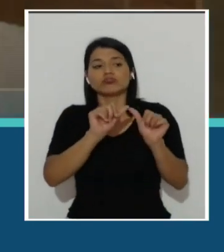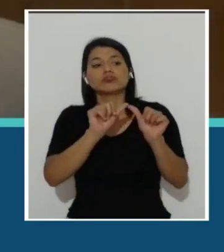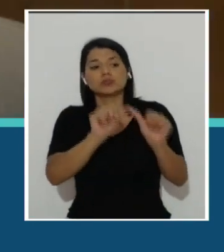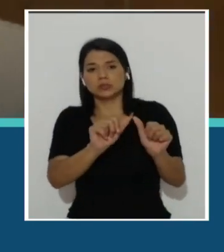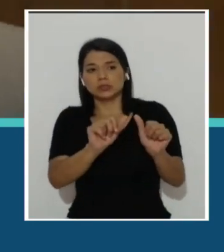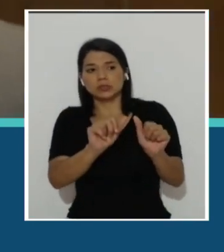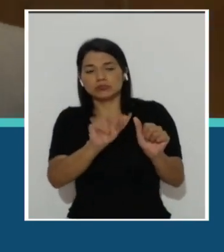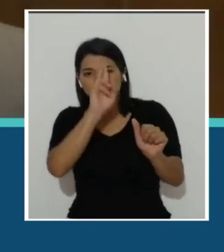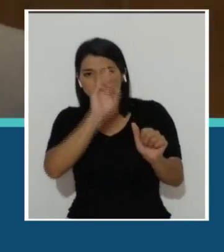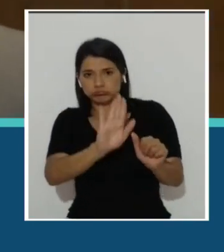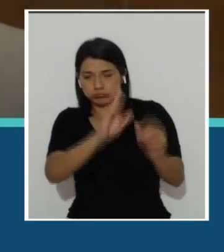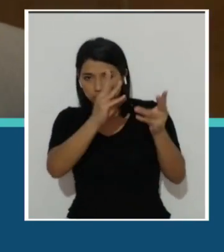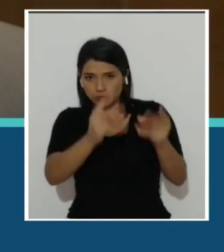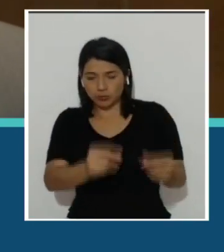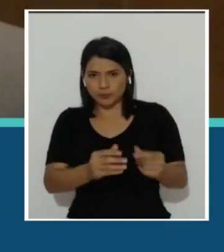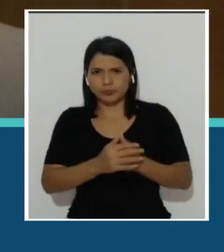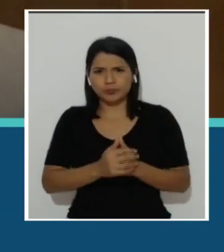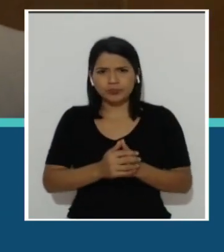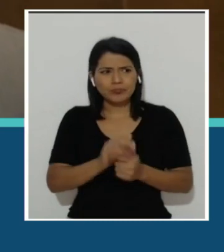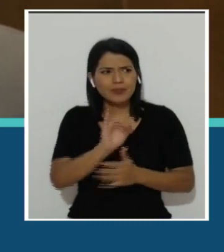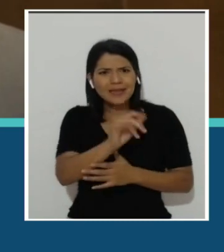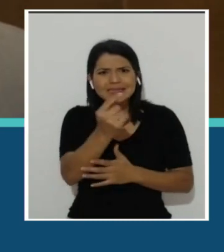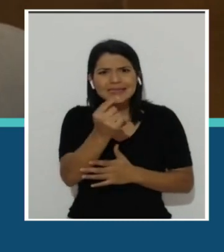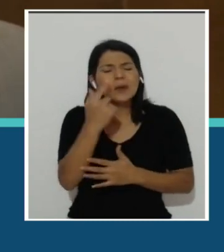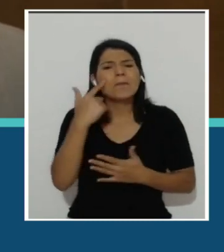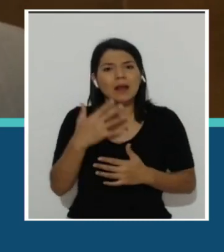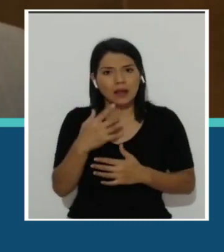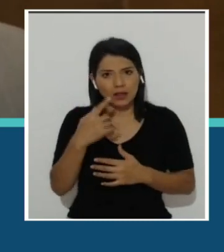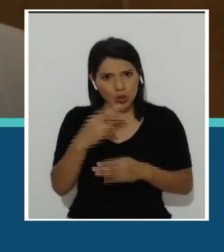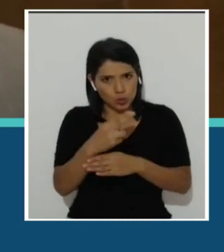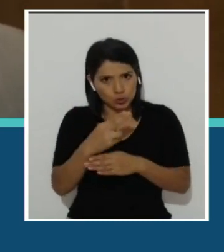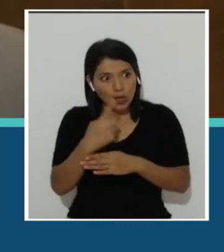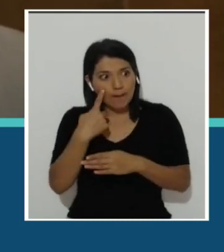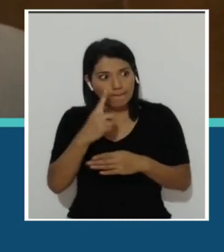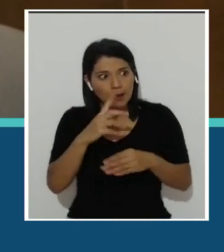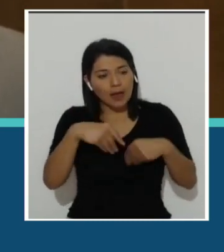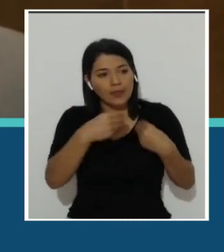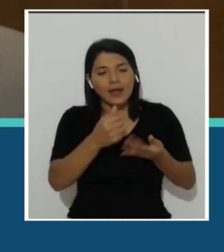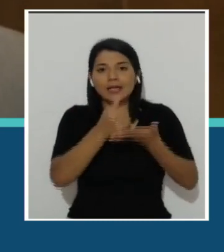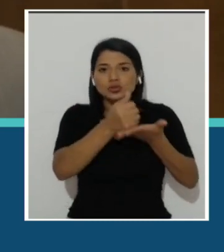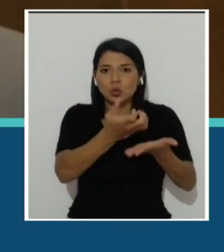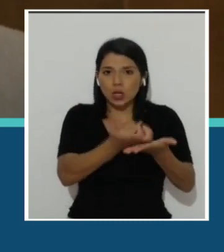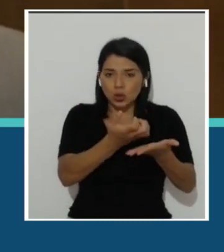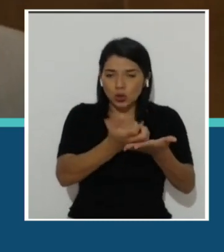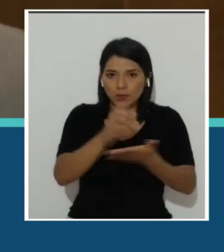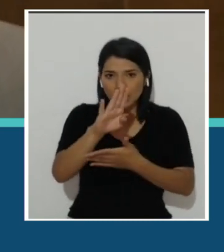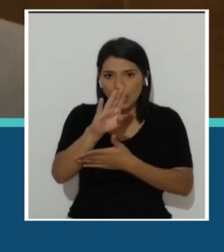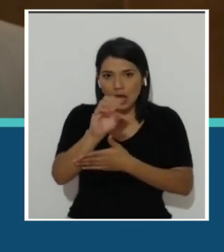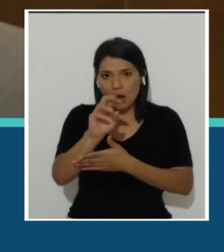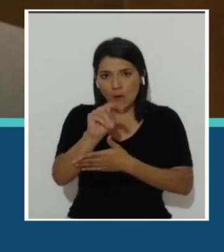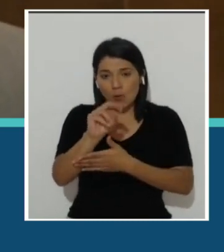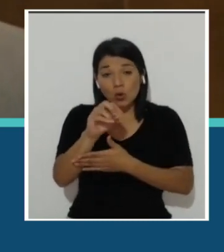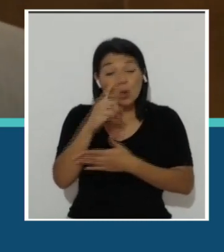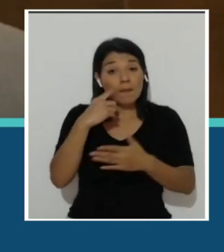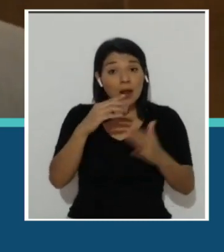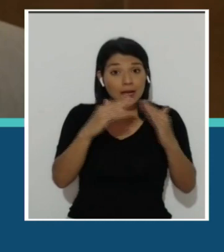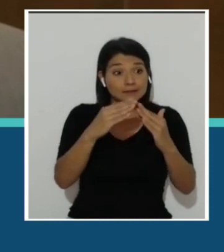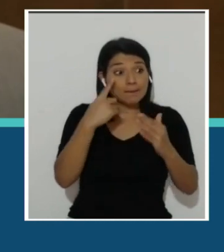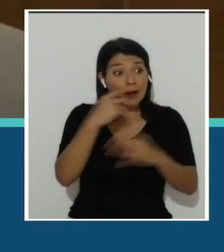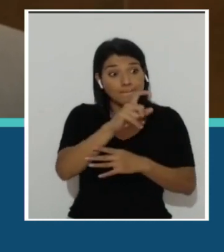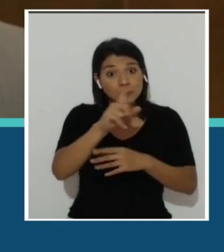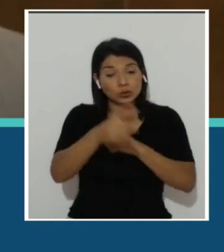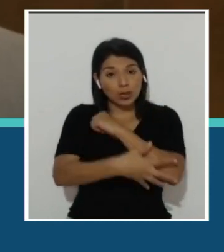Son recursos que van directamente a bonos de vivienda, ¿verdad? Financiar vivienda digna para personas en condición de vulnerabilidad o pobreza, y en principio